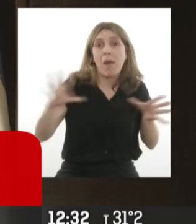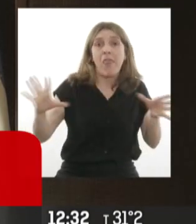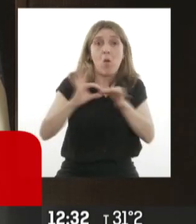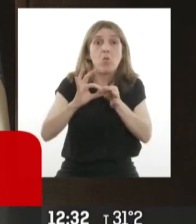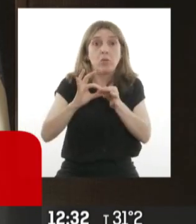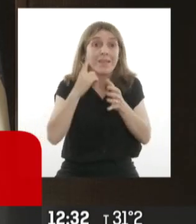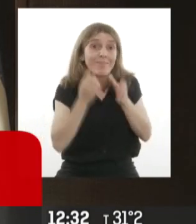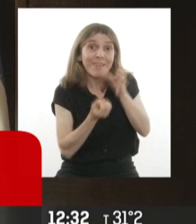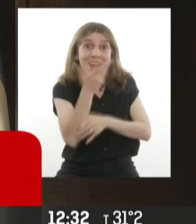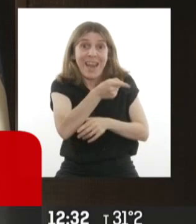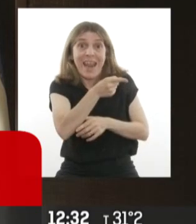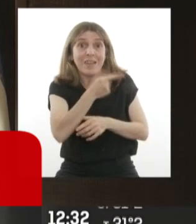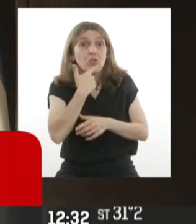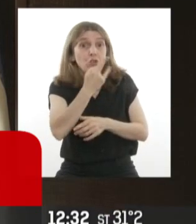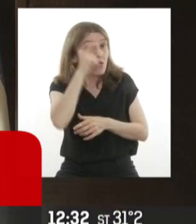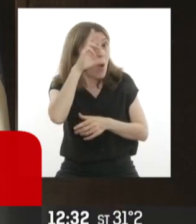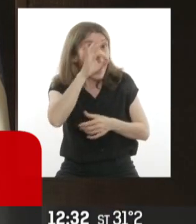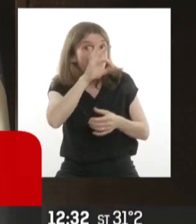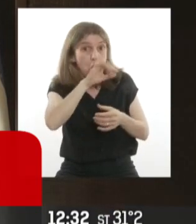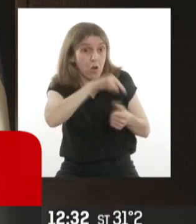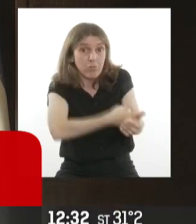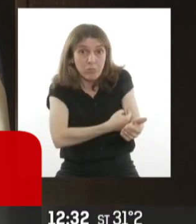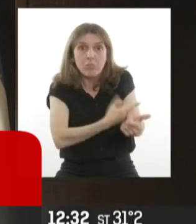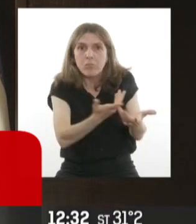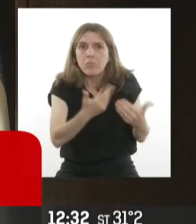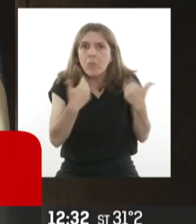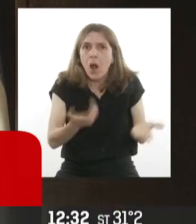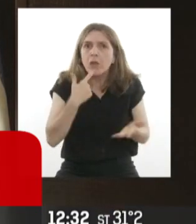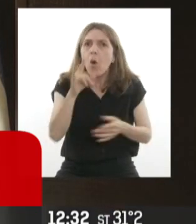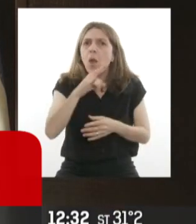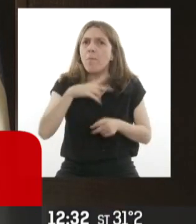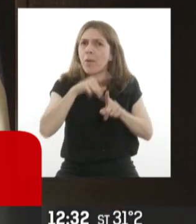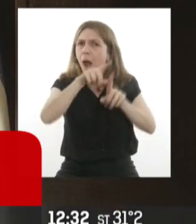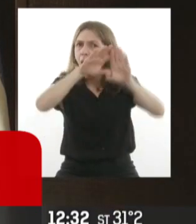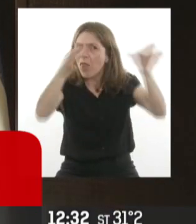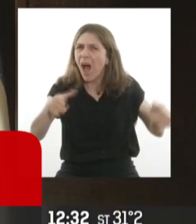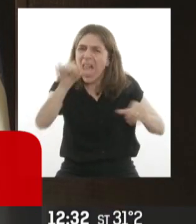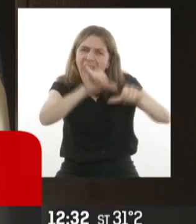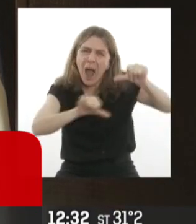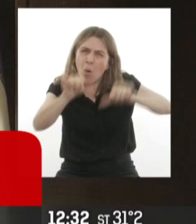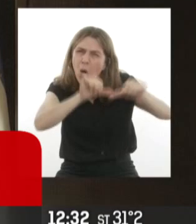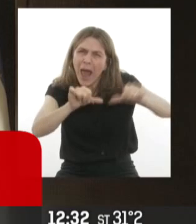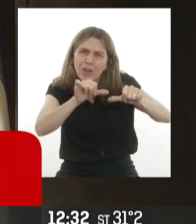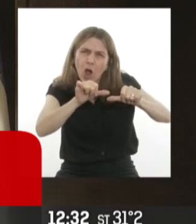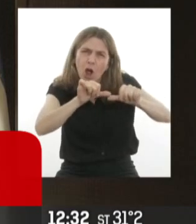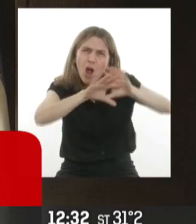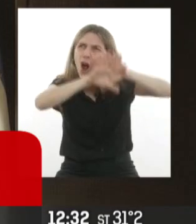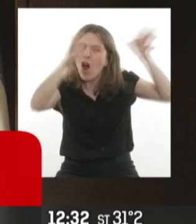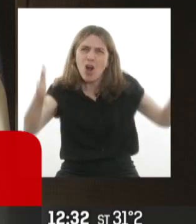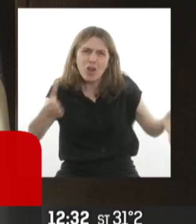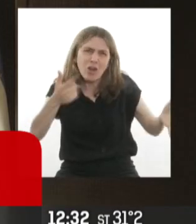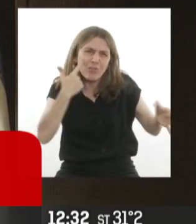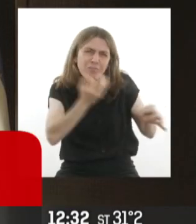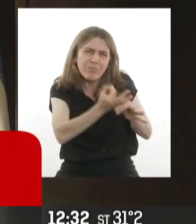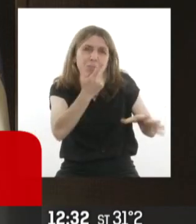Y también la actividad privada ha desarrollado laboratorios de última generación que han permitido que